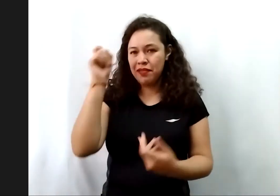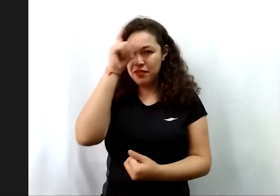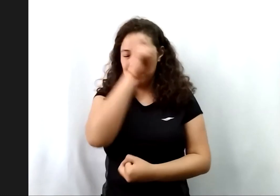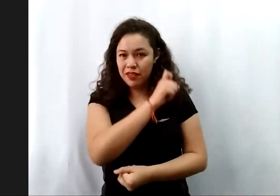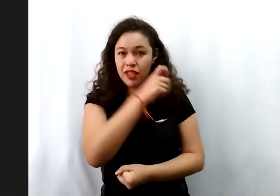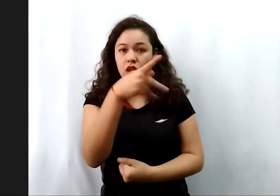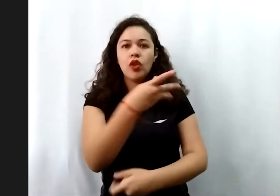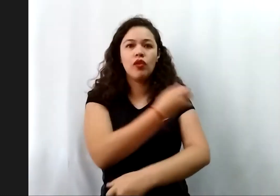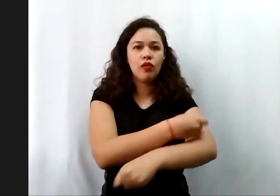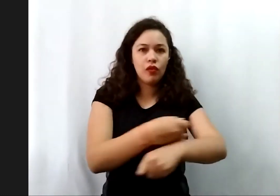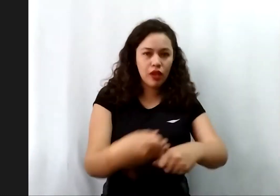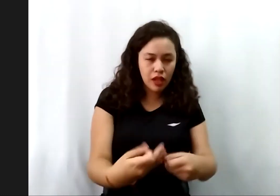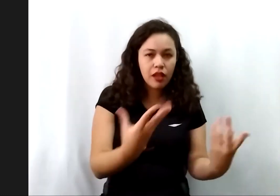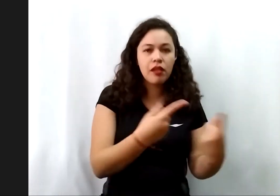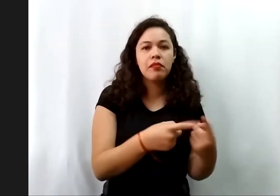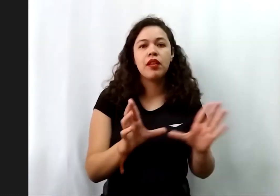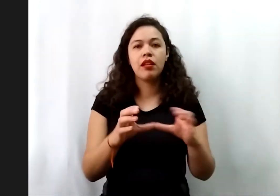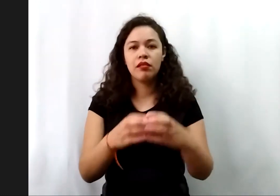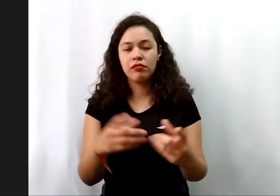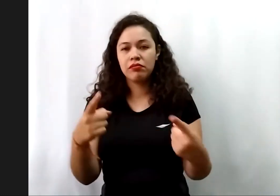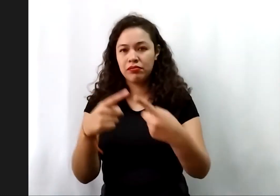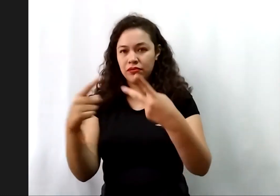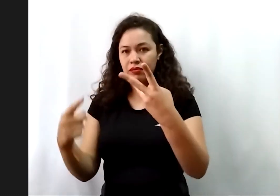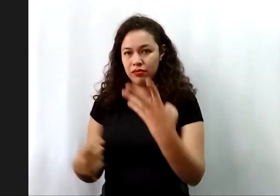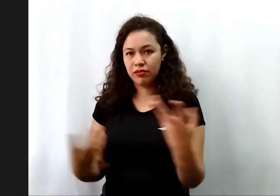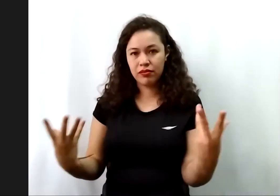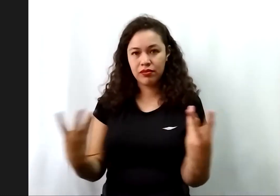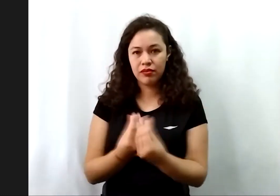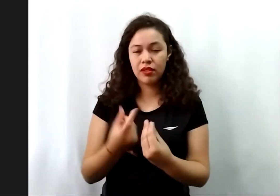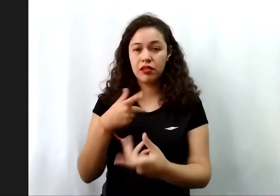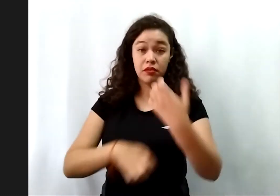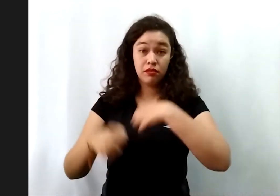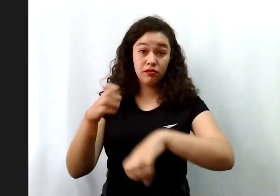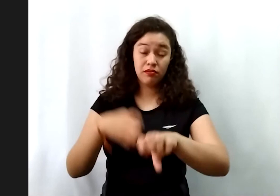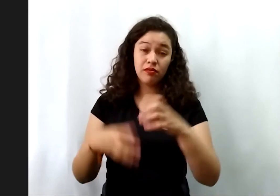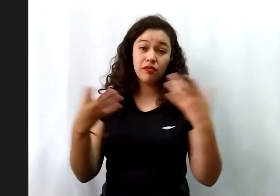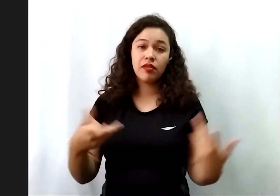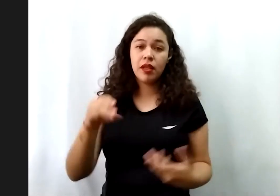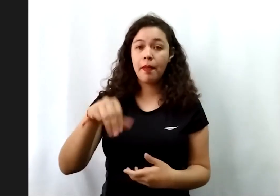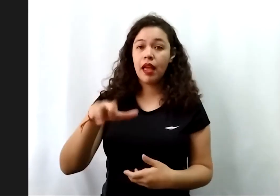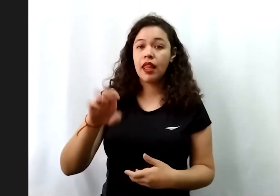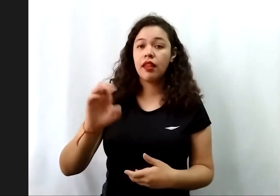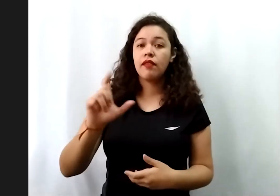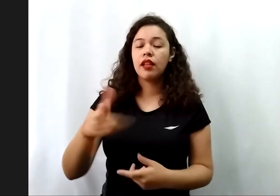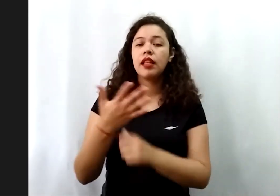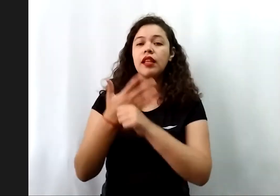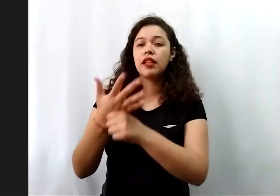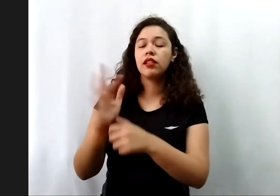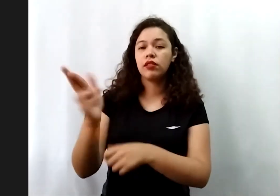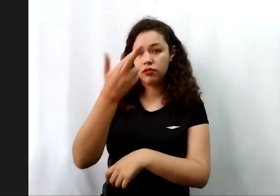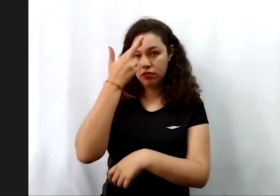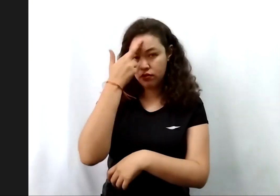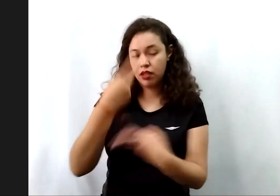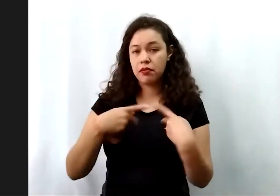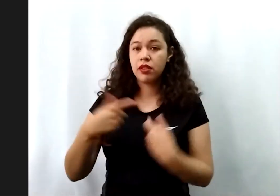tu familia, en la comunidad, etcétera, etcétera, y en la empresa. Y como dice Maribel, recordemos que quien nos paga